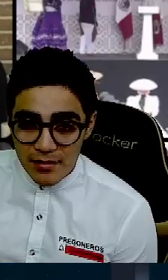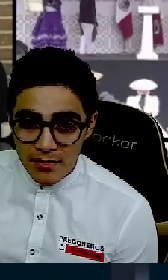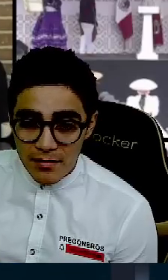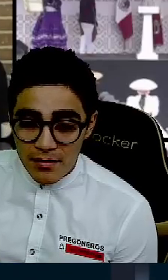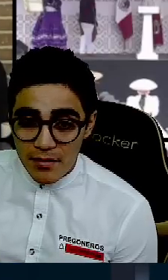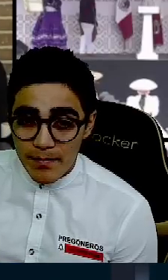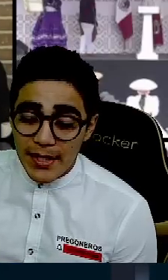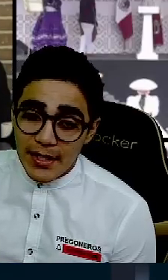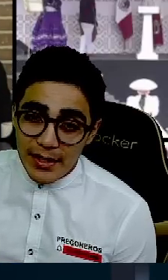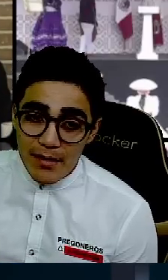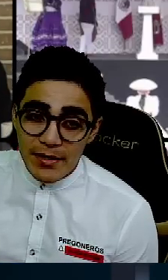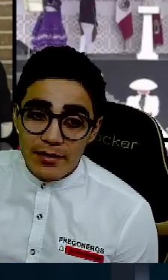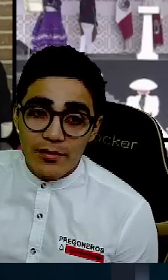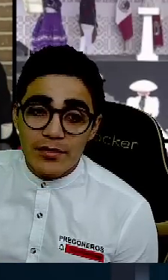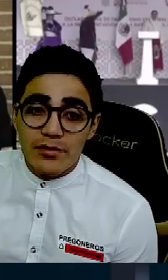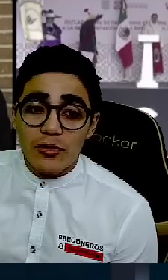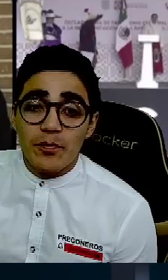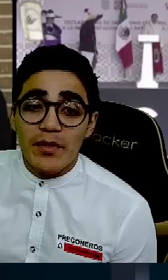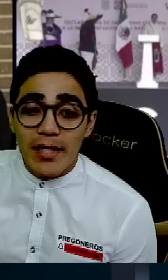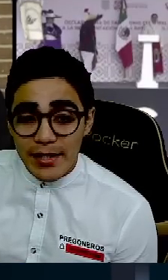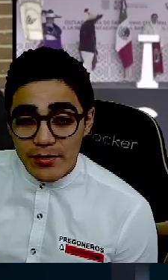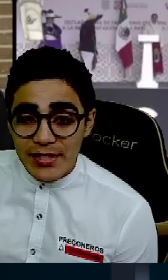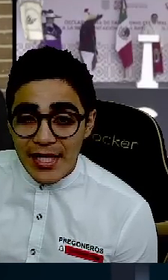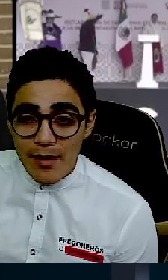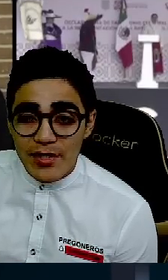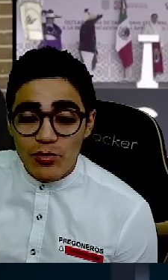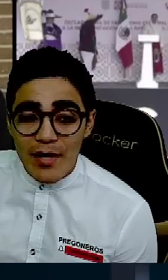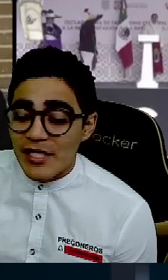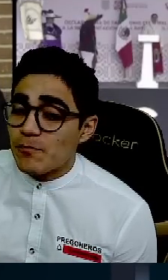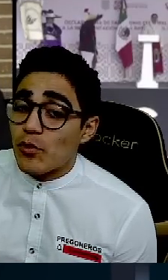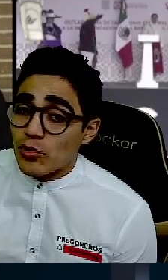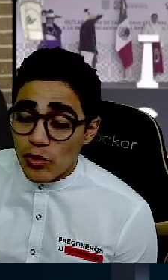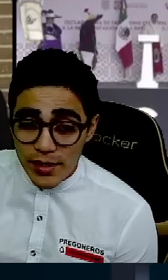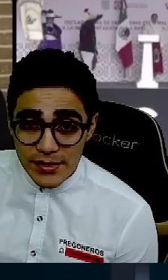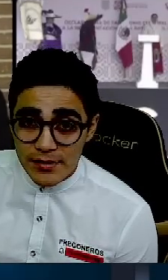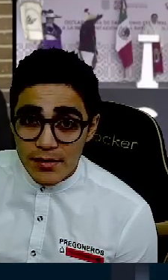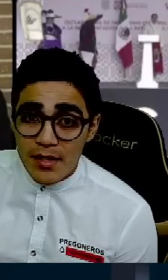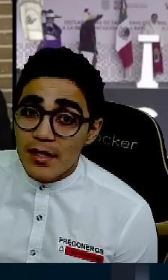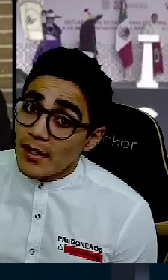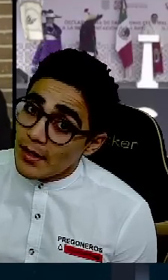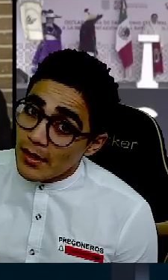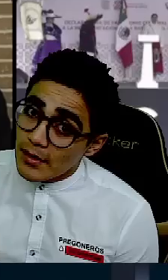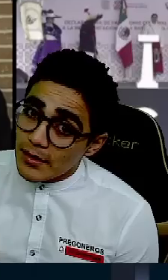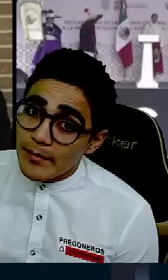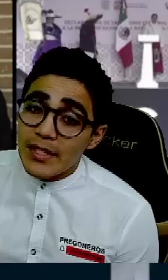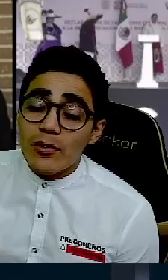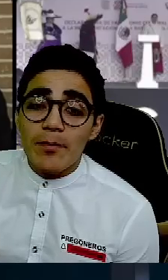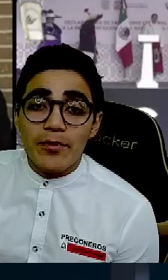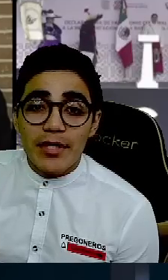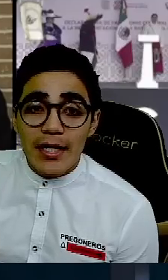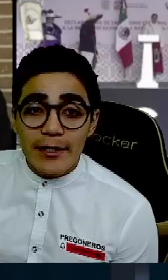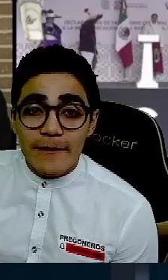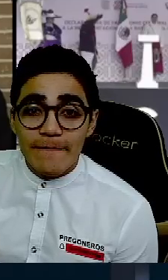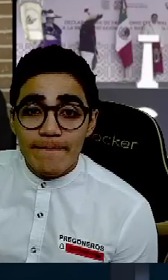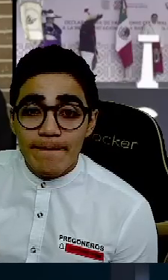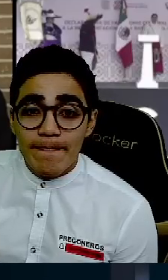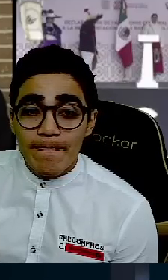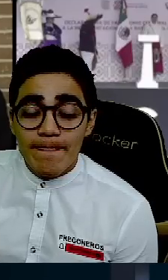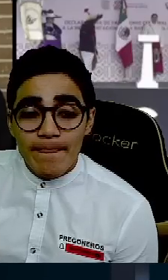C para que realmente todos estos privilegios se acaben de una vez por todas. Tremendo